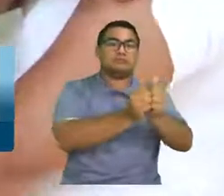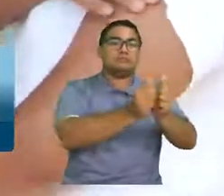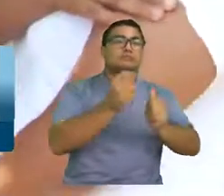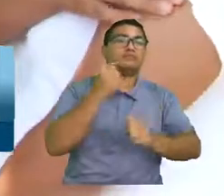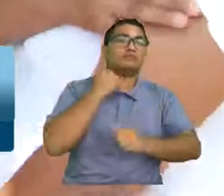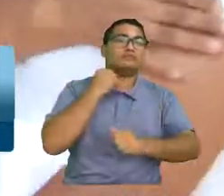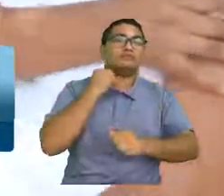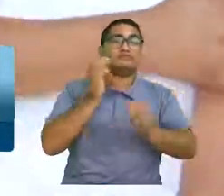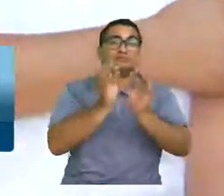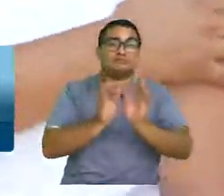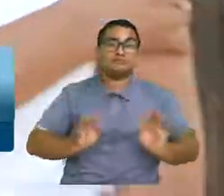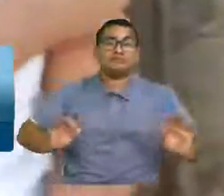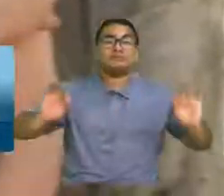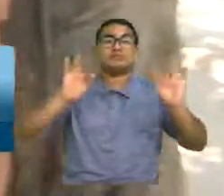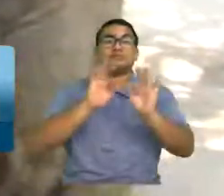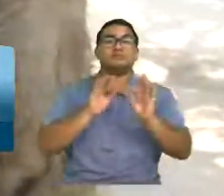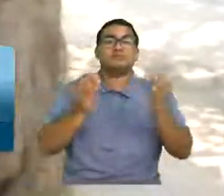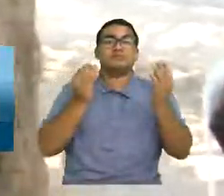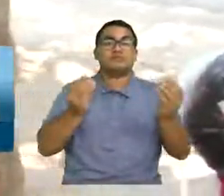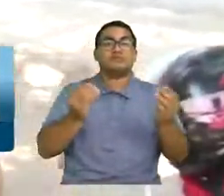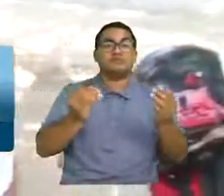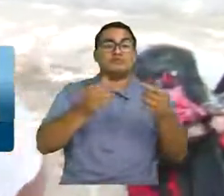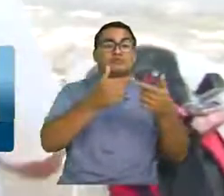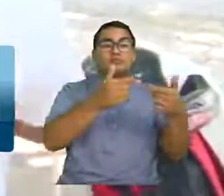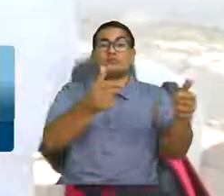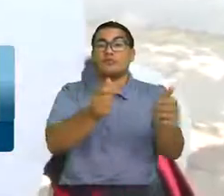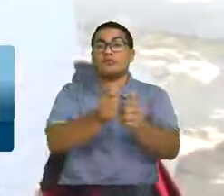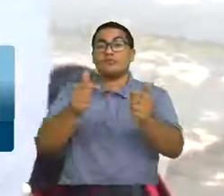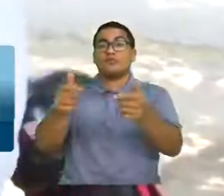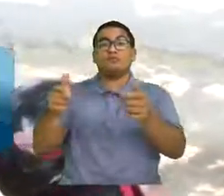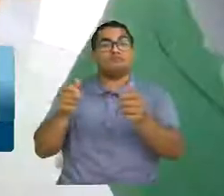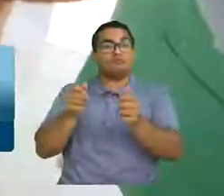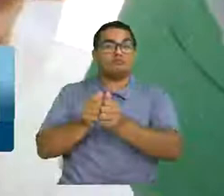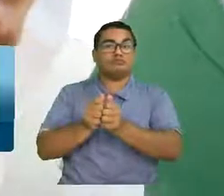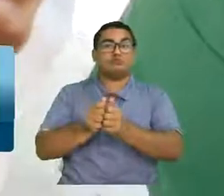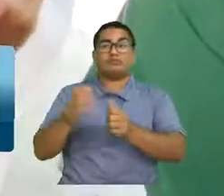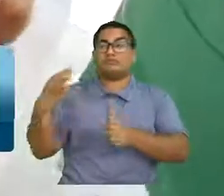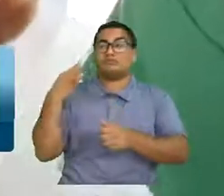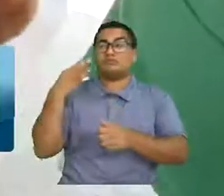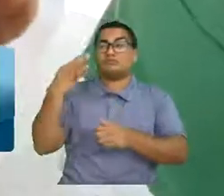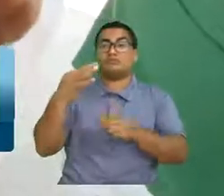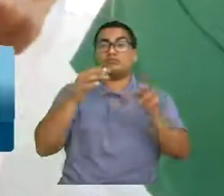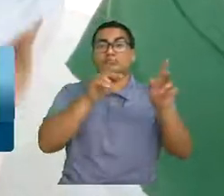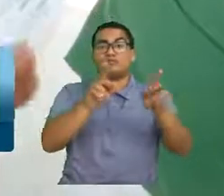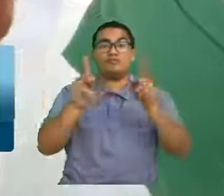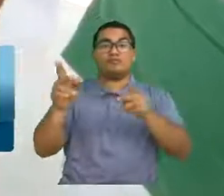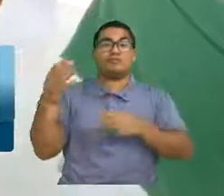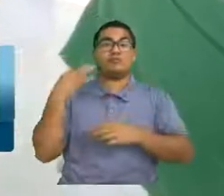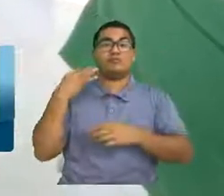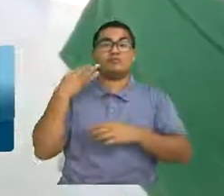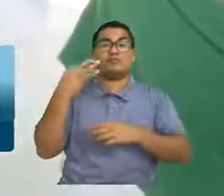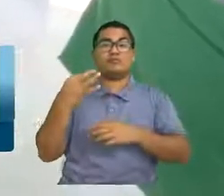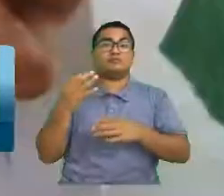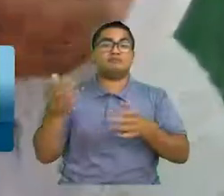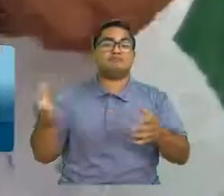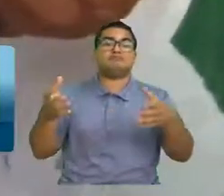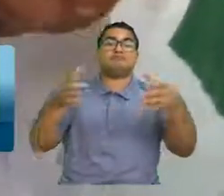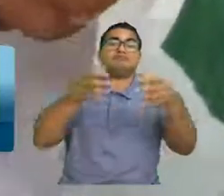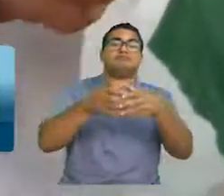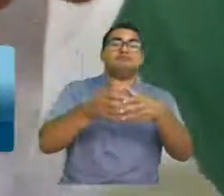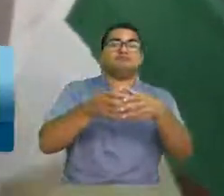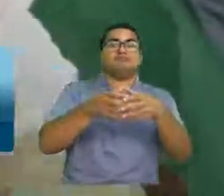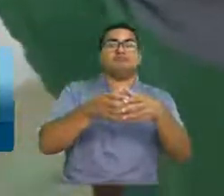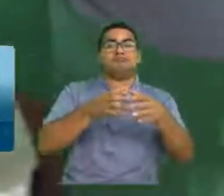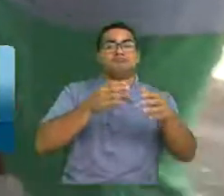Eso es importante, que la brigada o los voluntarios que hay en los barrios se están integrando a esta Jornada Nacional